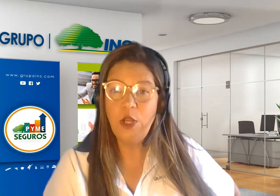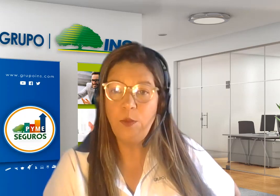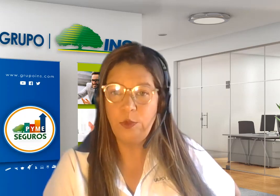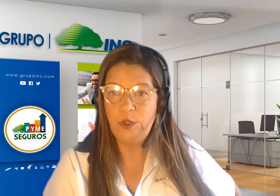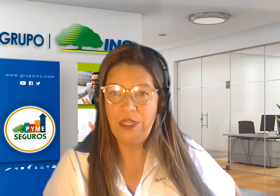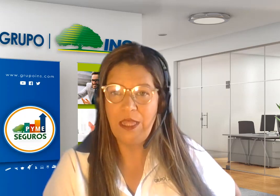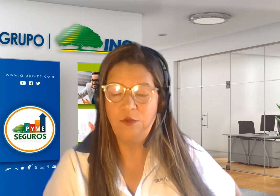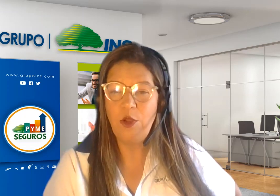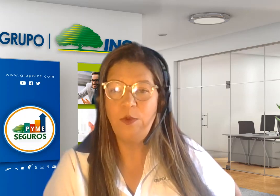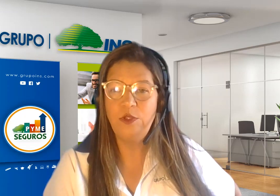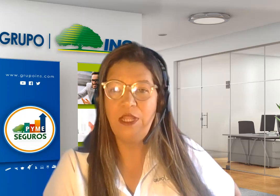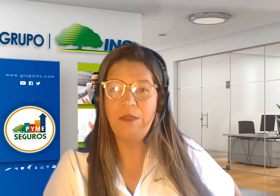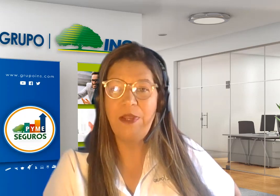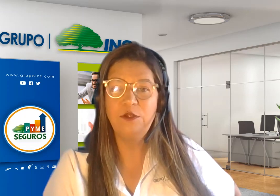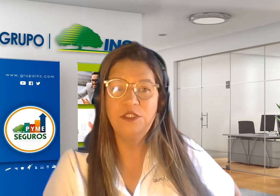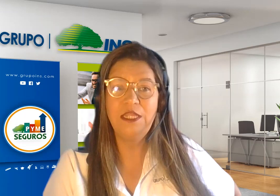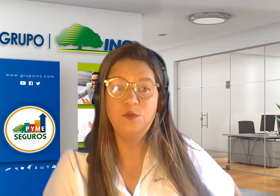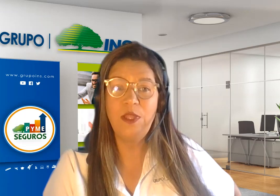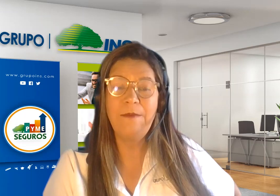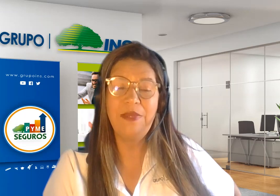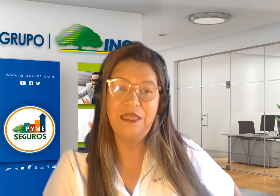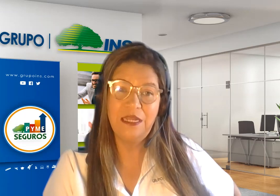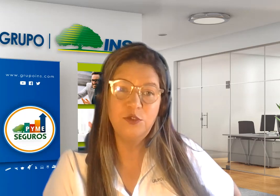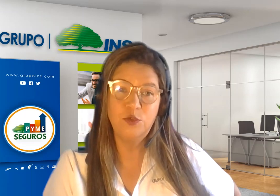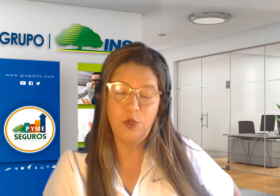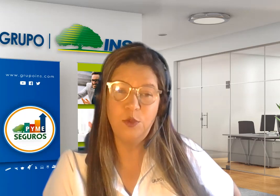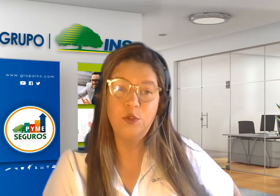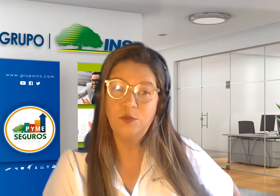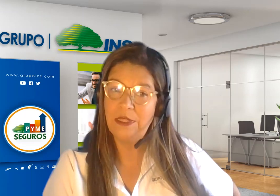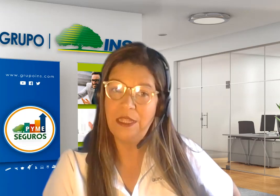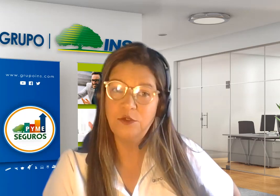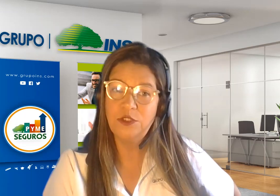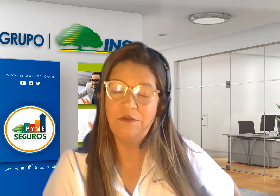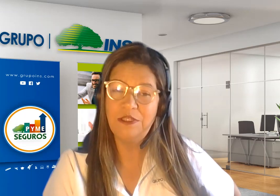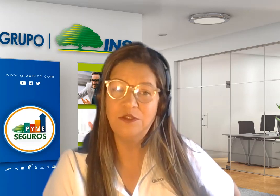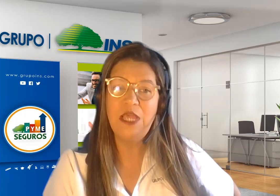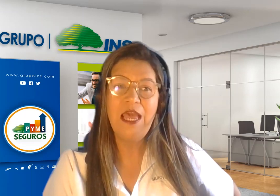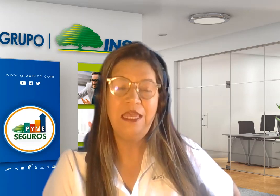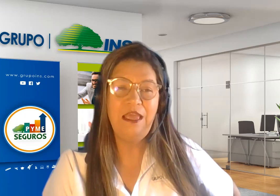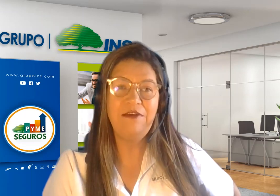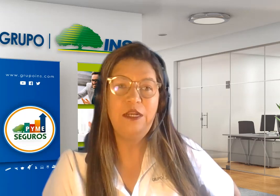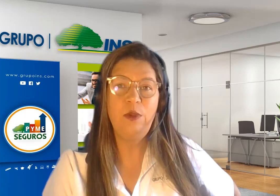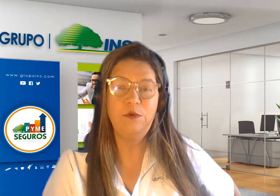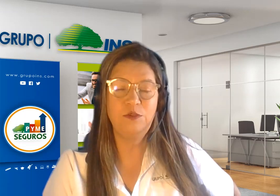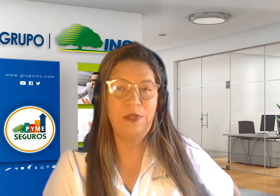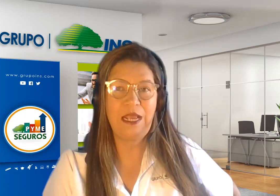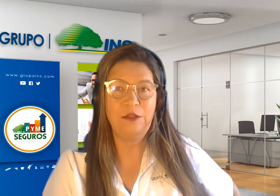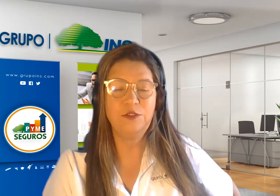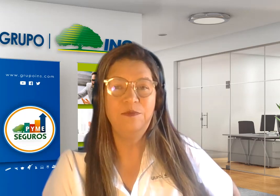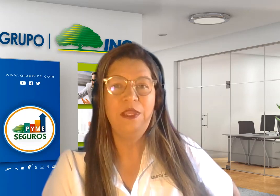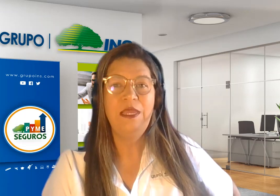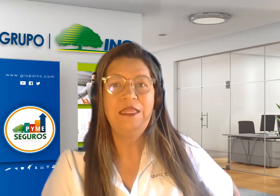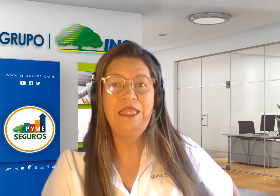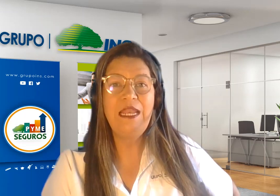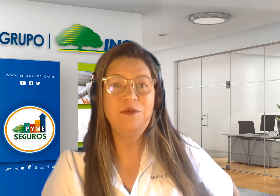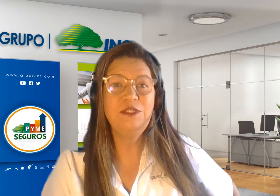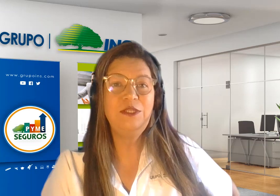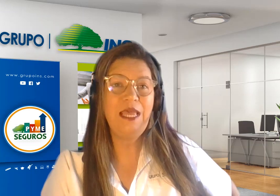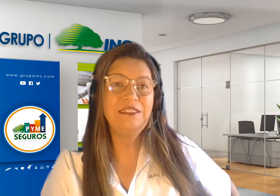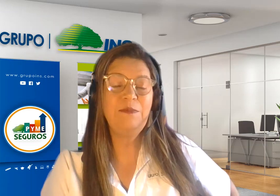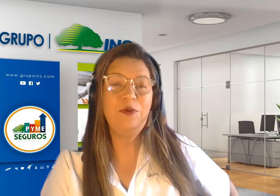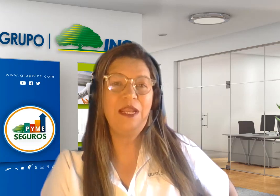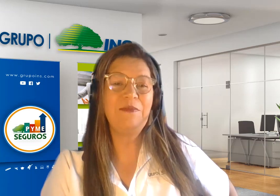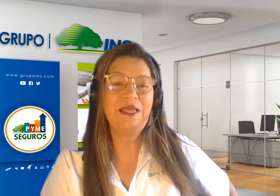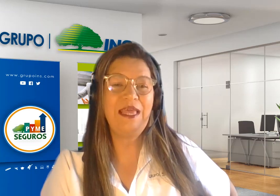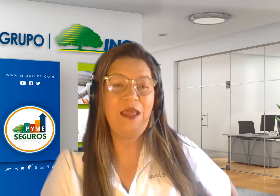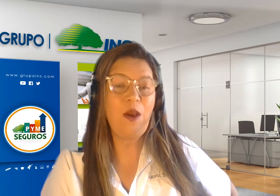es una oportunidad una oportunidad para que ustedes puedan vender sus productos vender sus servicios y abrir nuevos mercados tenemos